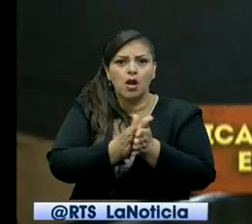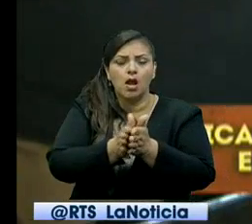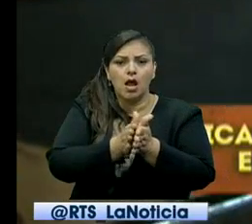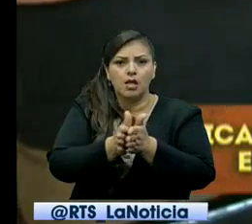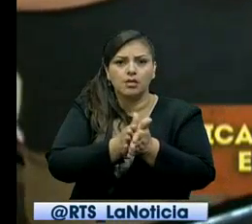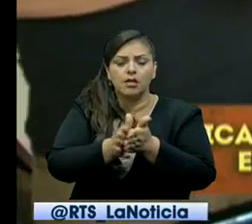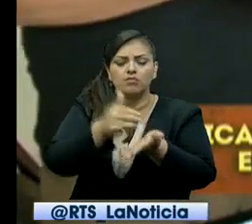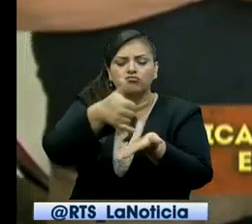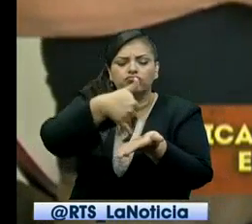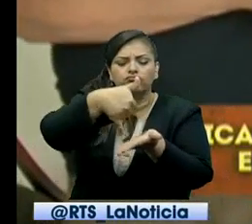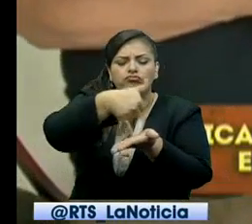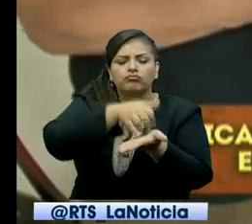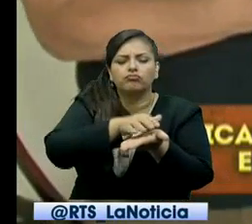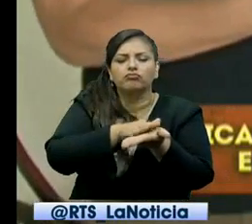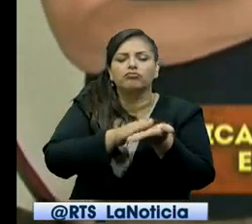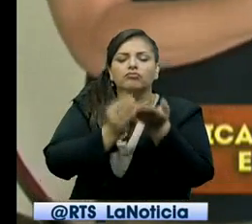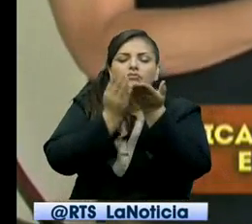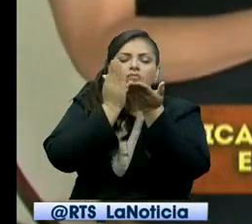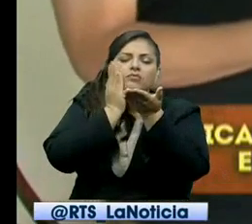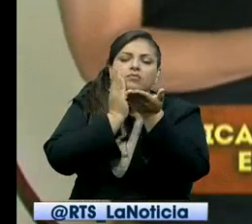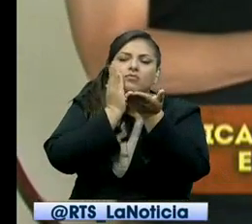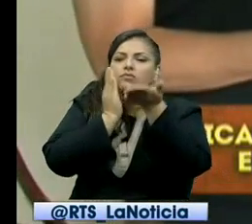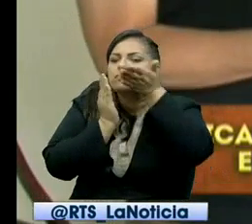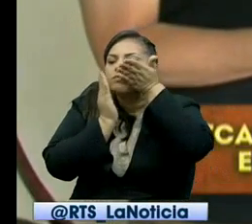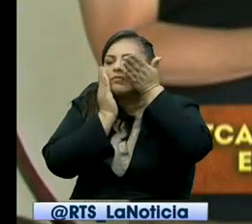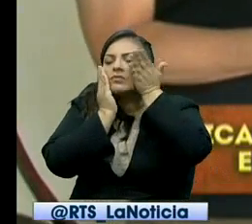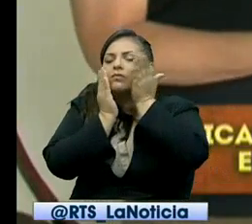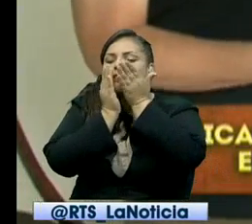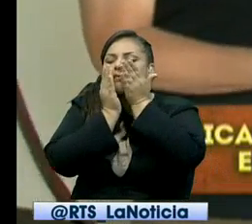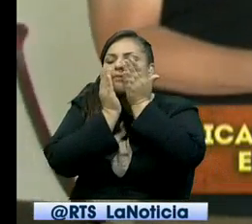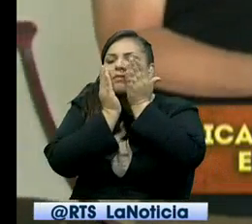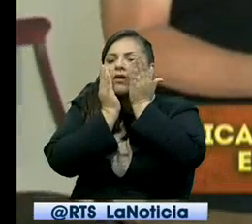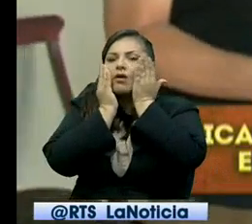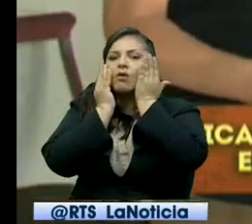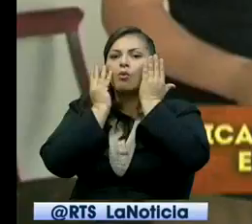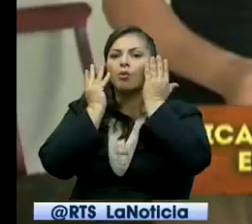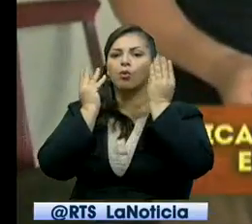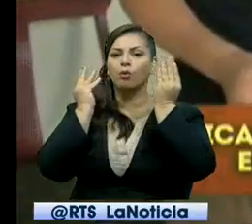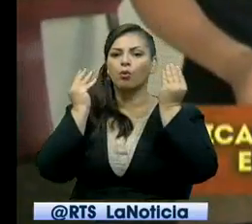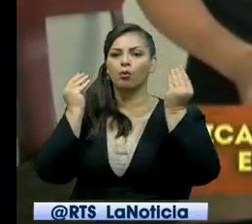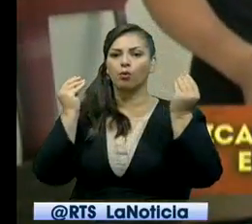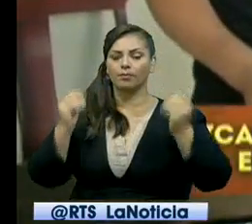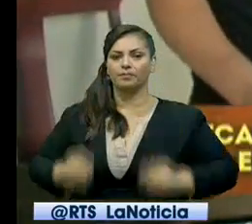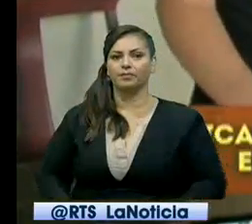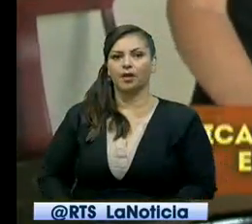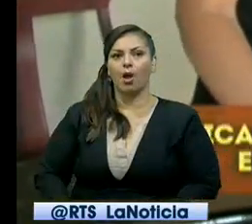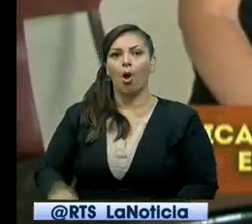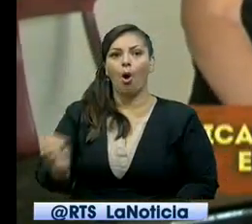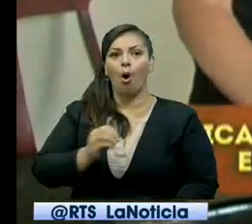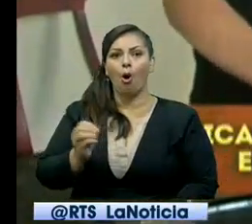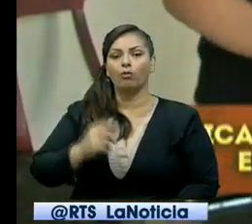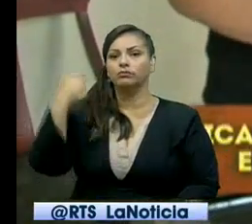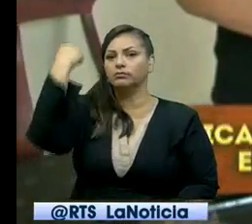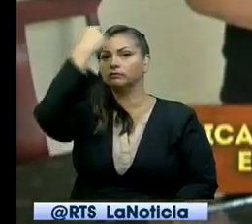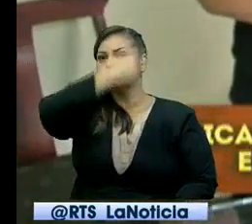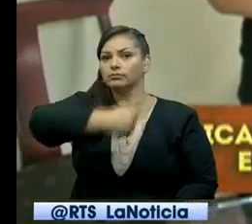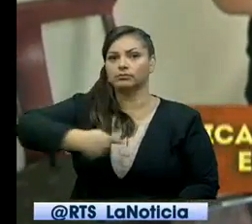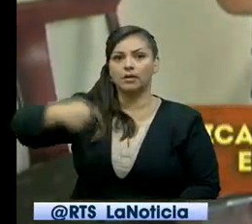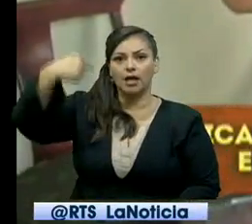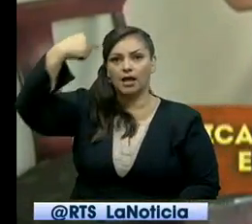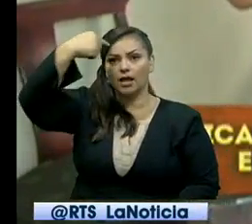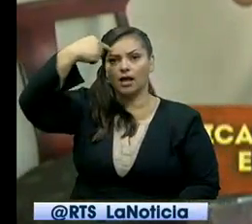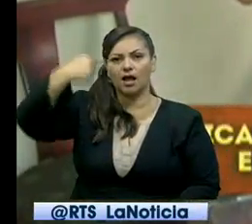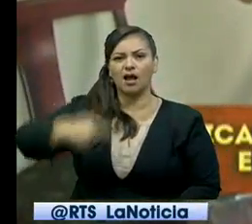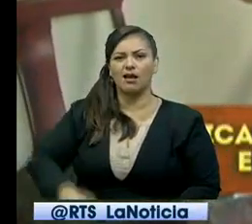proceso de trabajo que se ha seguido es el primero desde las fórmulas siguiendo también por el tipo